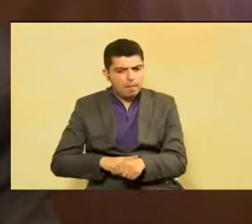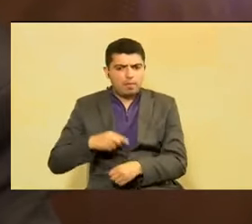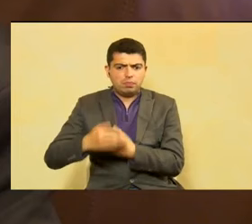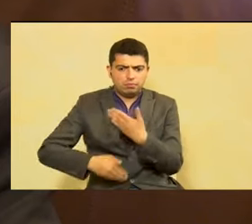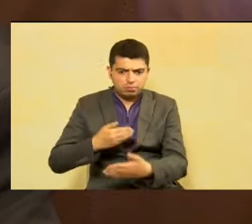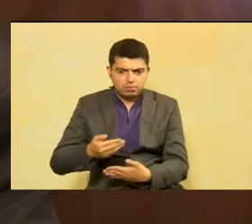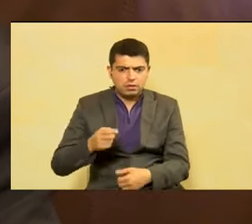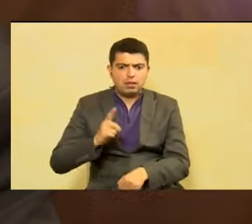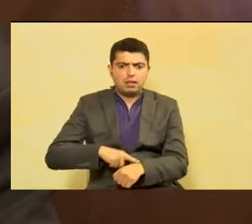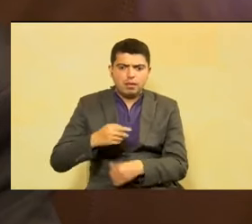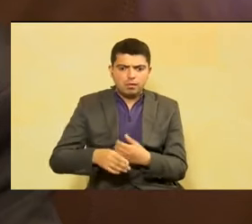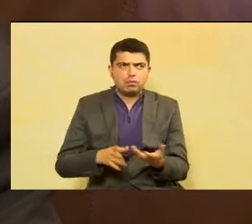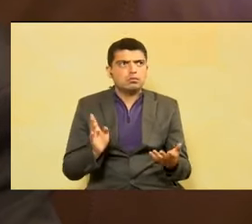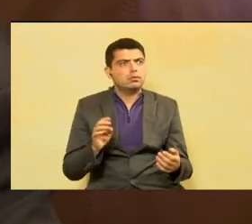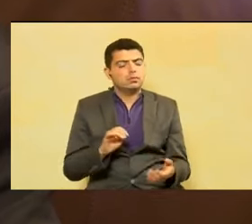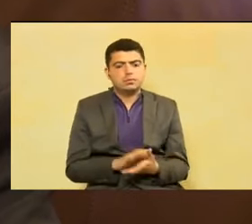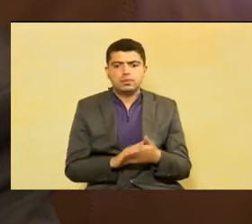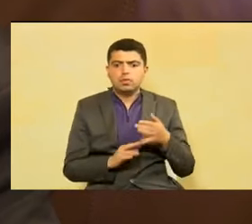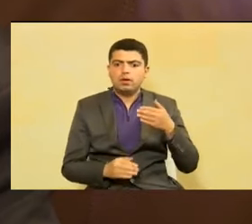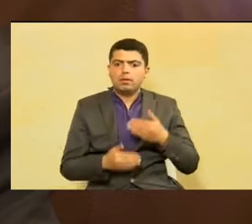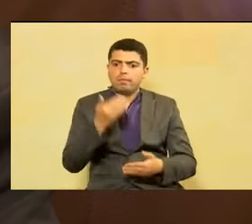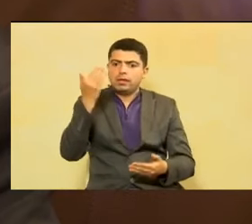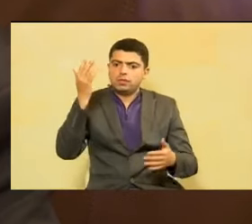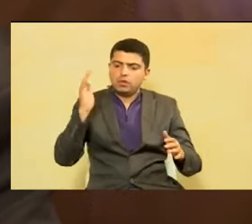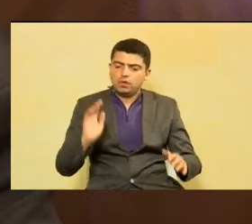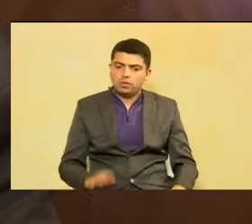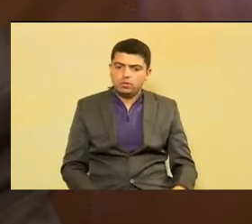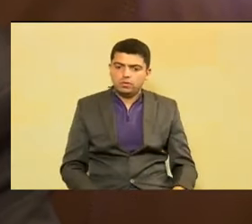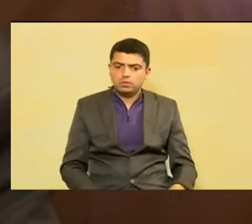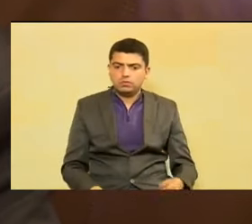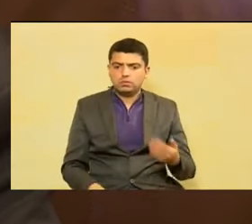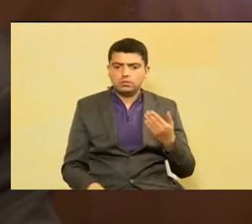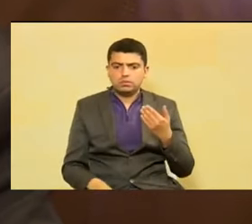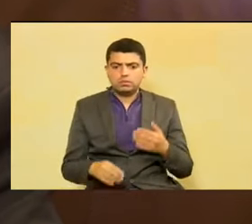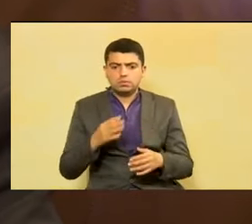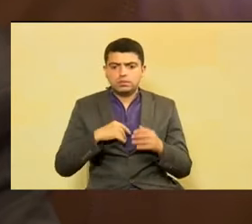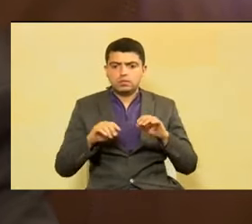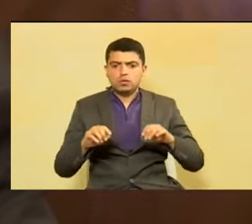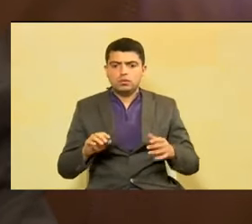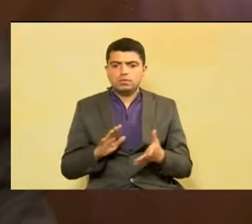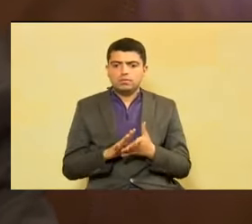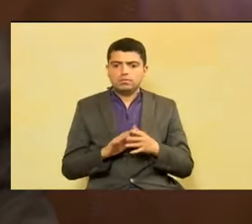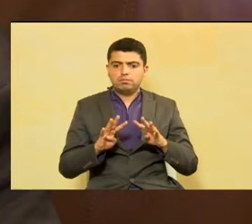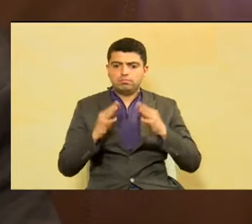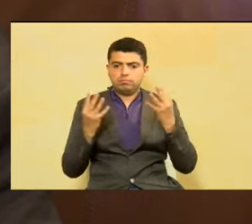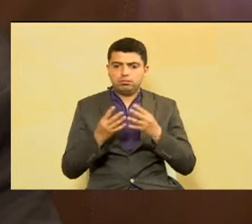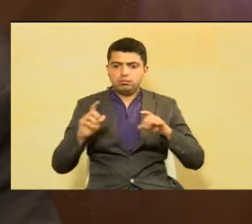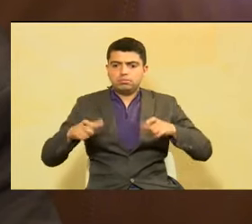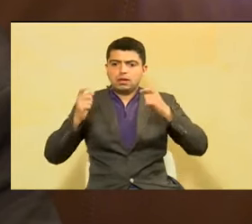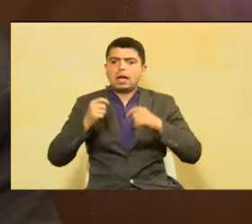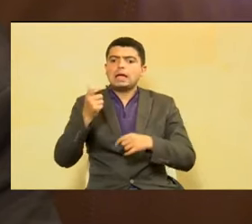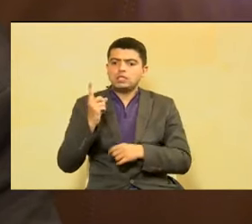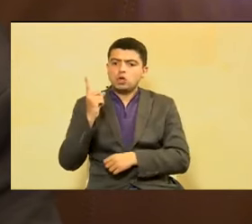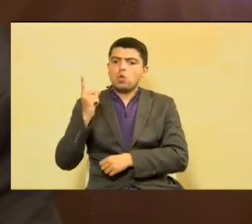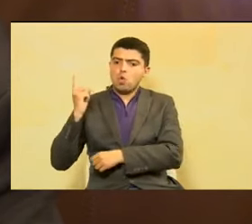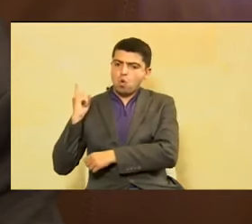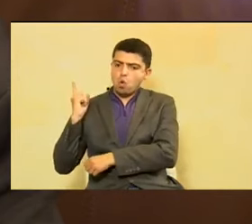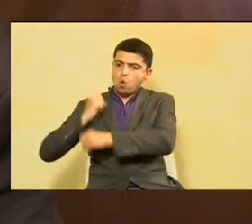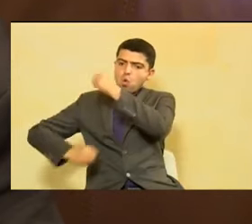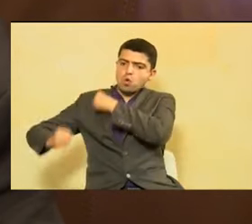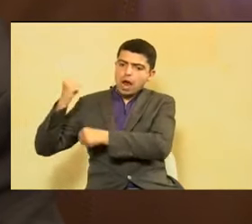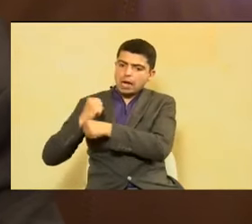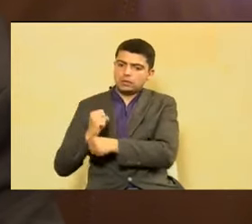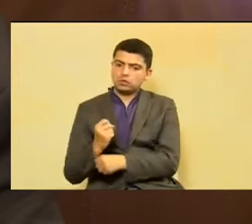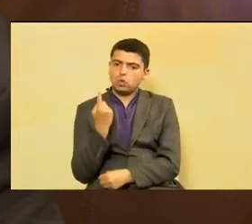que desde que este proyecto arrancó el trámite en el congreso de la República en senado y Cámara yo creo que estamos hablando de más de un año Entonces yo le